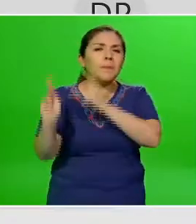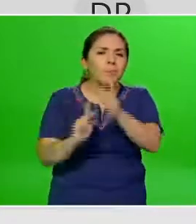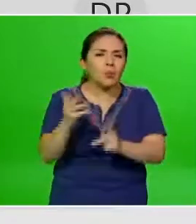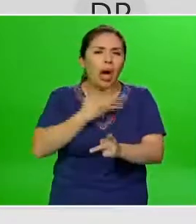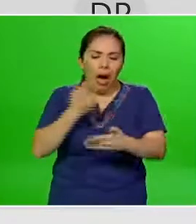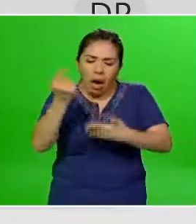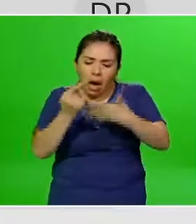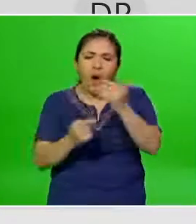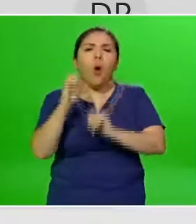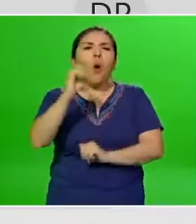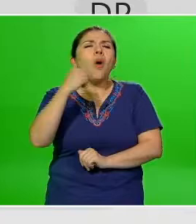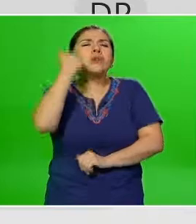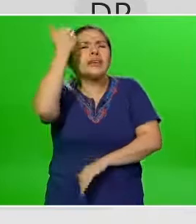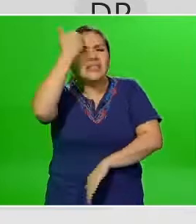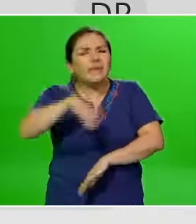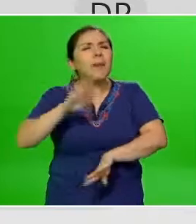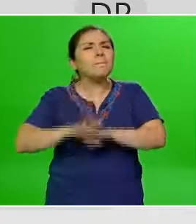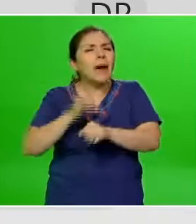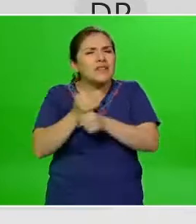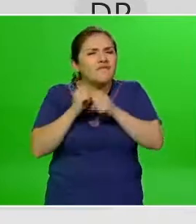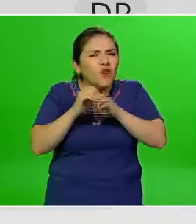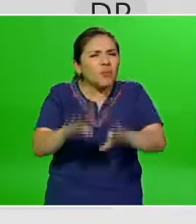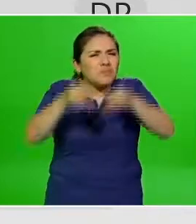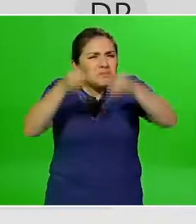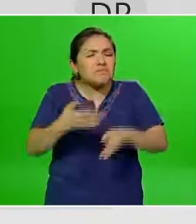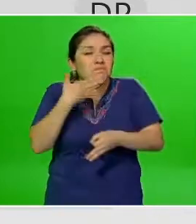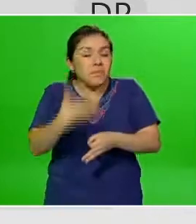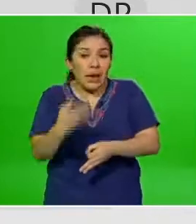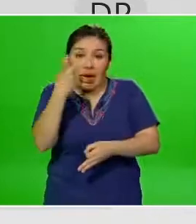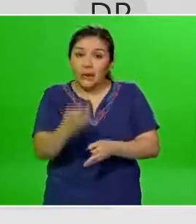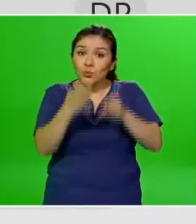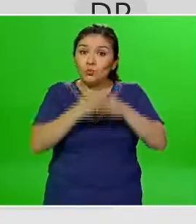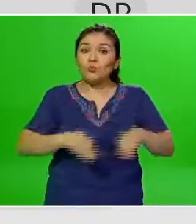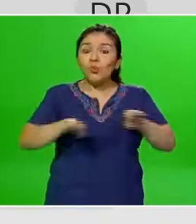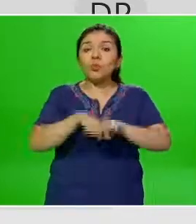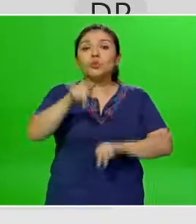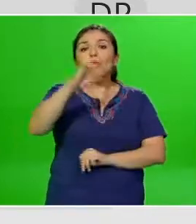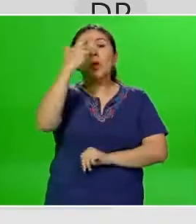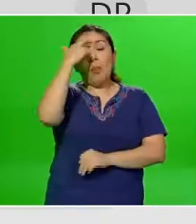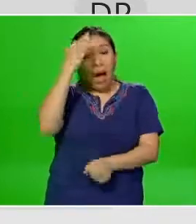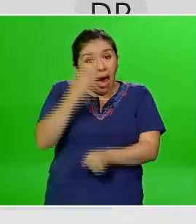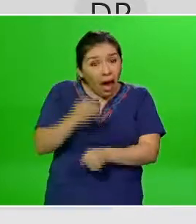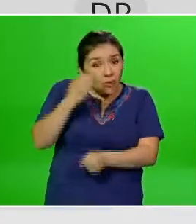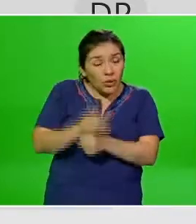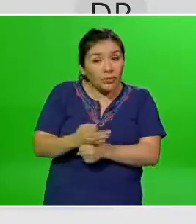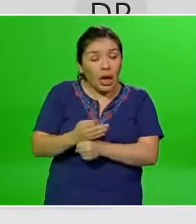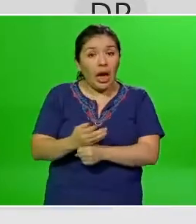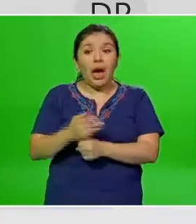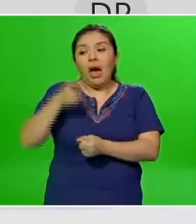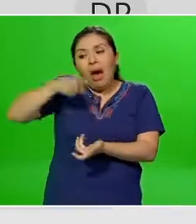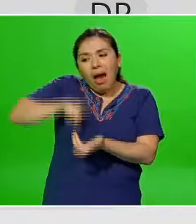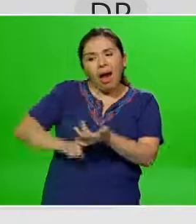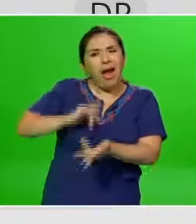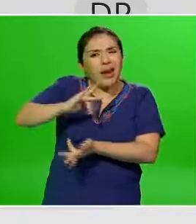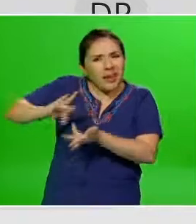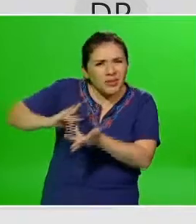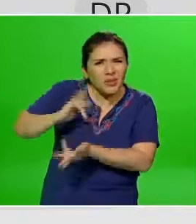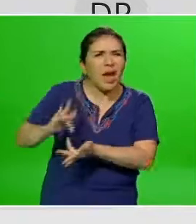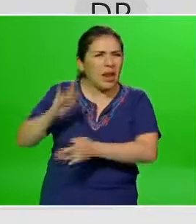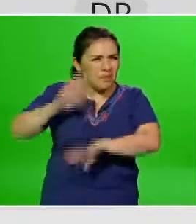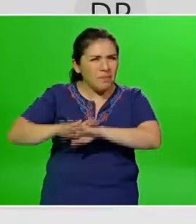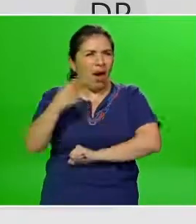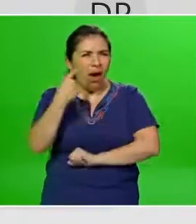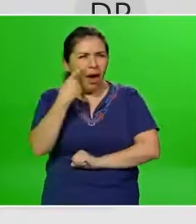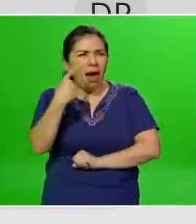o informarse más de manera oficial. Y esto es importante, recordemos que actualmente las redes sociales, sobre